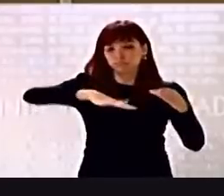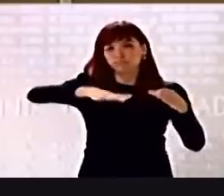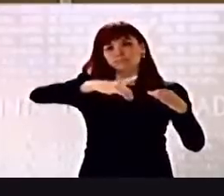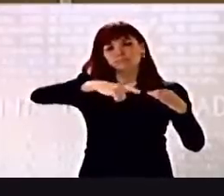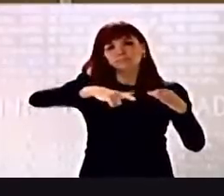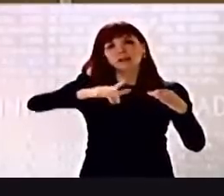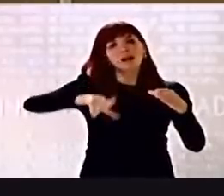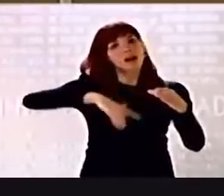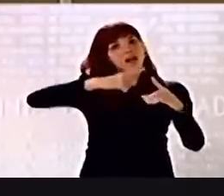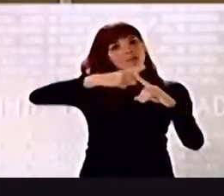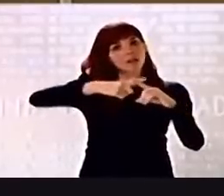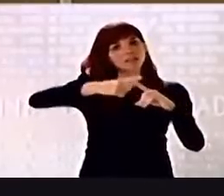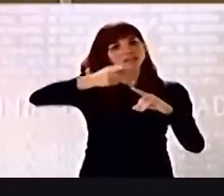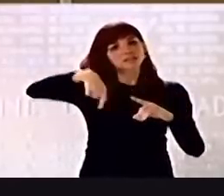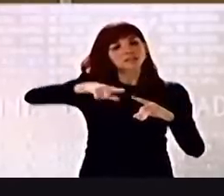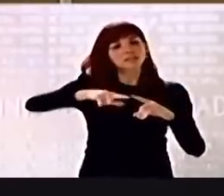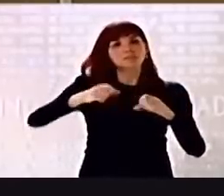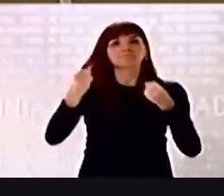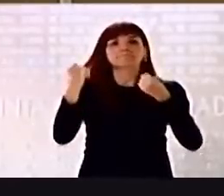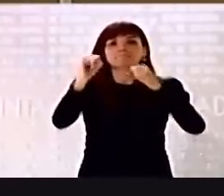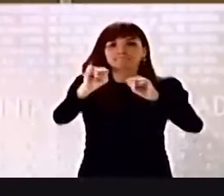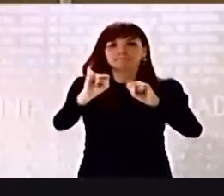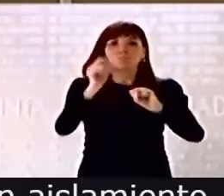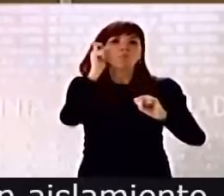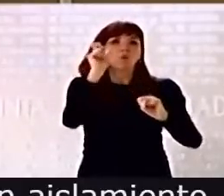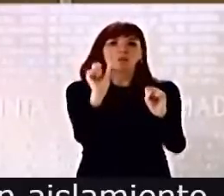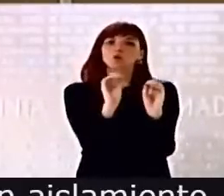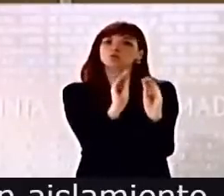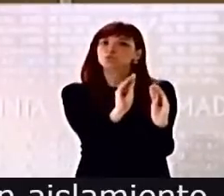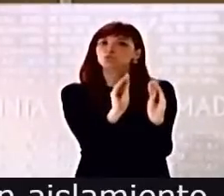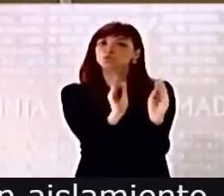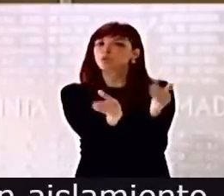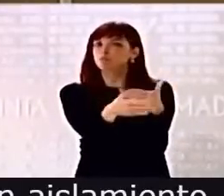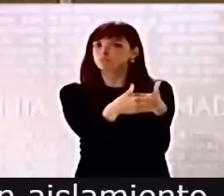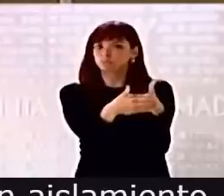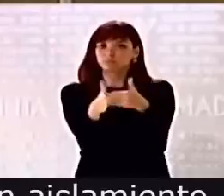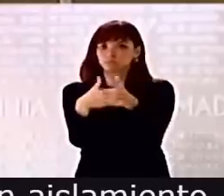tienen además un aislamiento perimetral en su localidad.